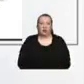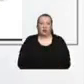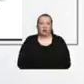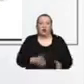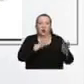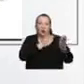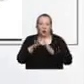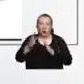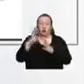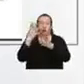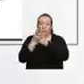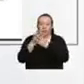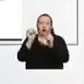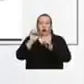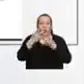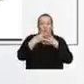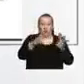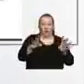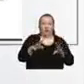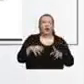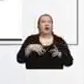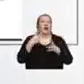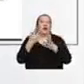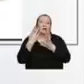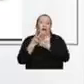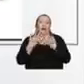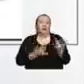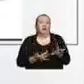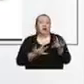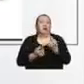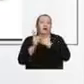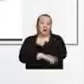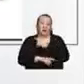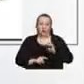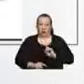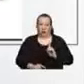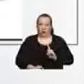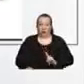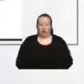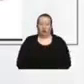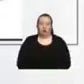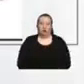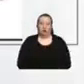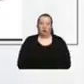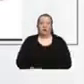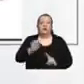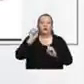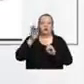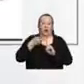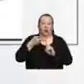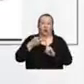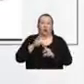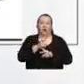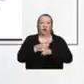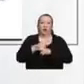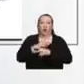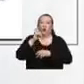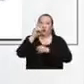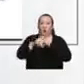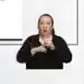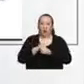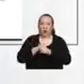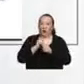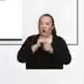oyó a prensa al salir para que permanecía presse esperando sentencia y segundo el peligro que puede un año no salga el delincuente